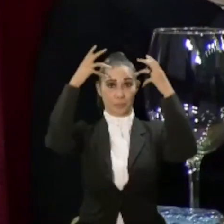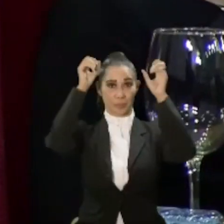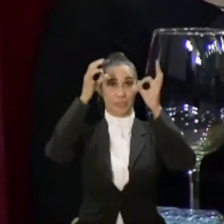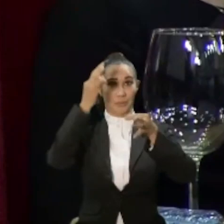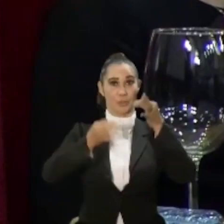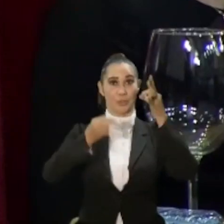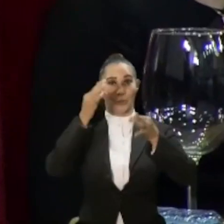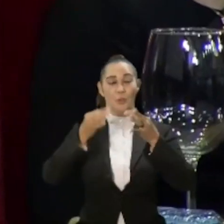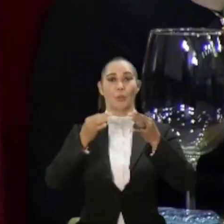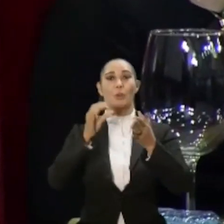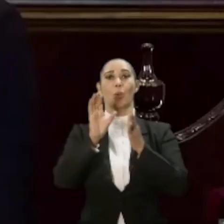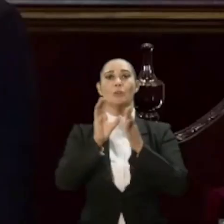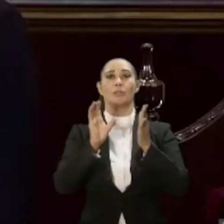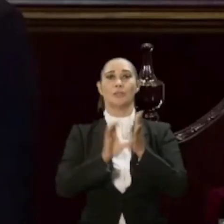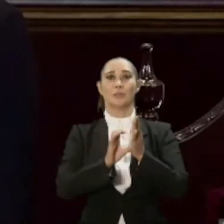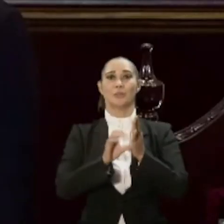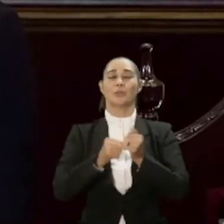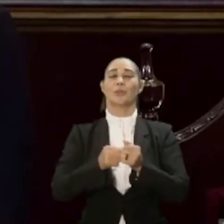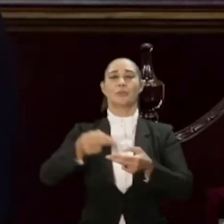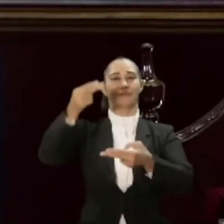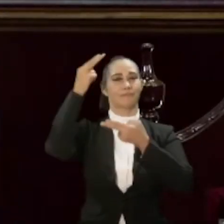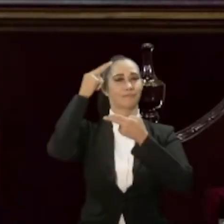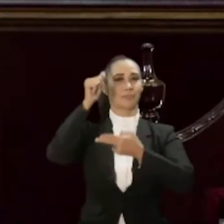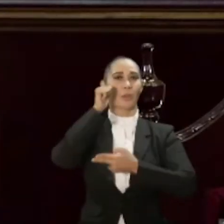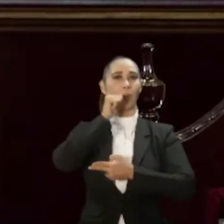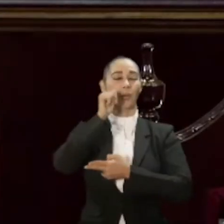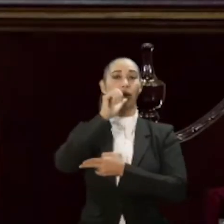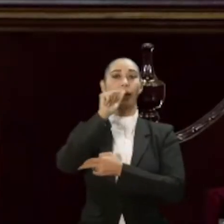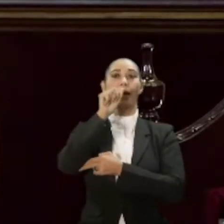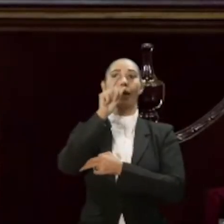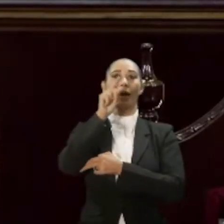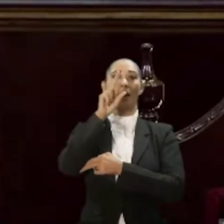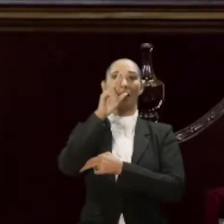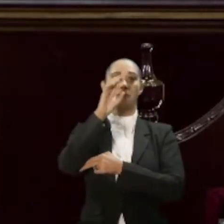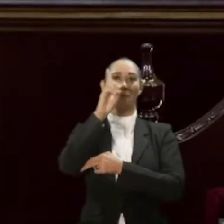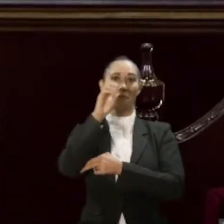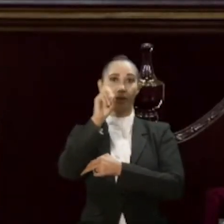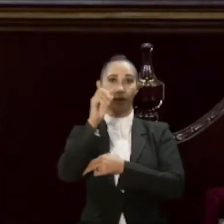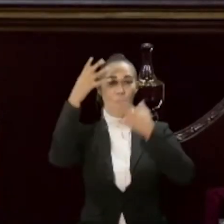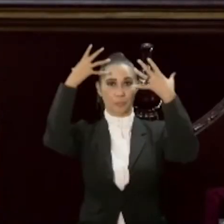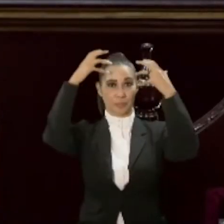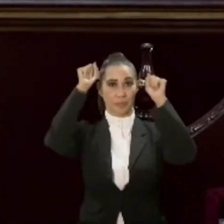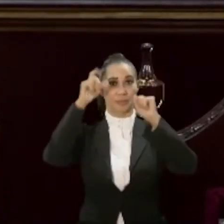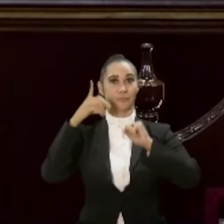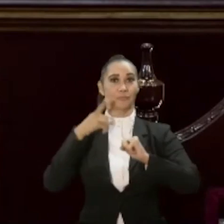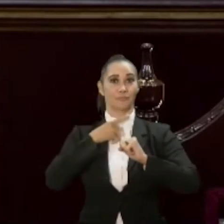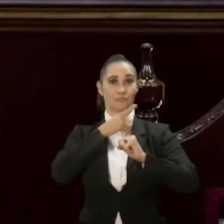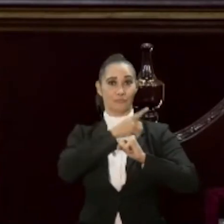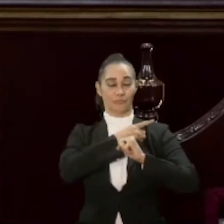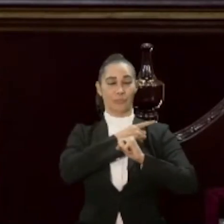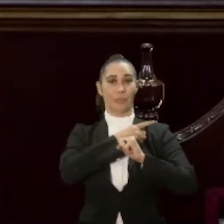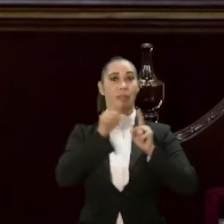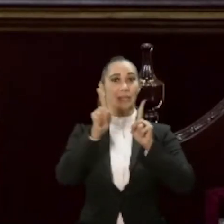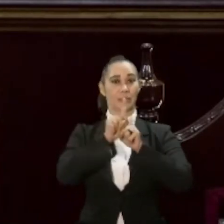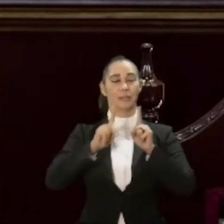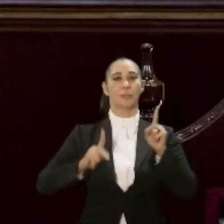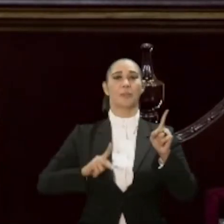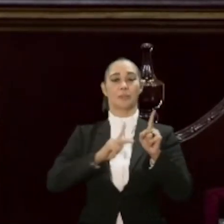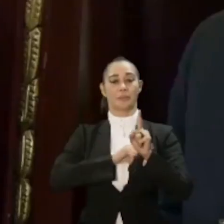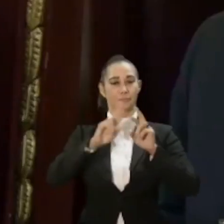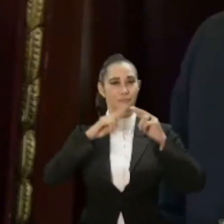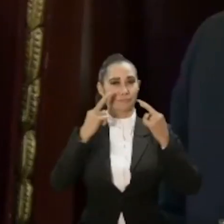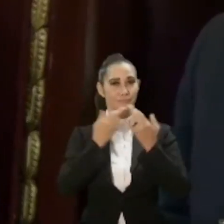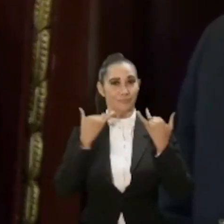Tribunal Constitucional. Honorable señor Alfredo Pacheco, presidente de la Cámara de Diputados y vicepresidente de esta